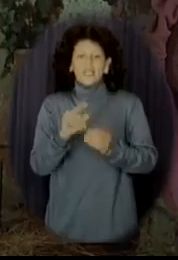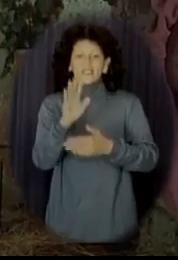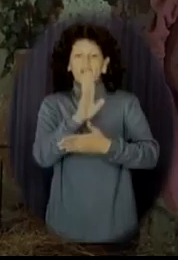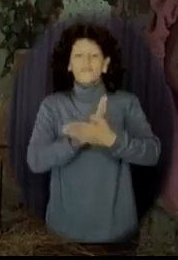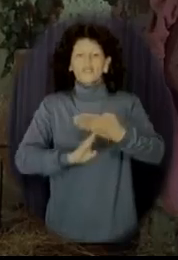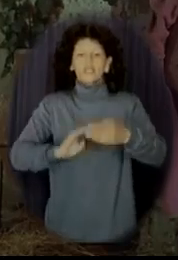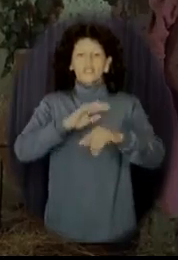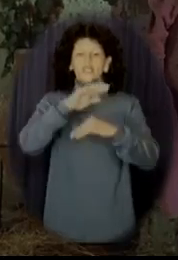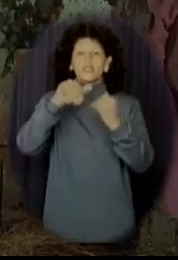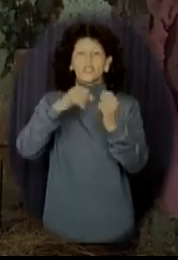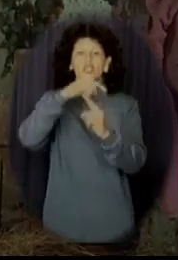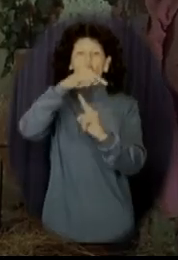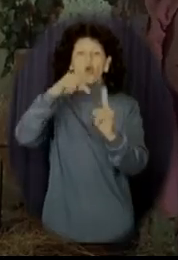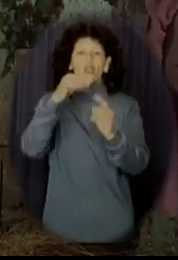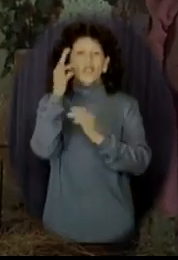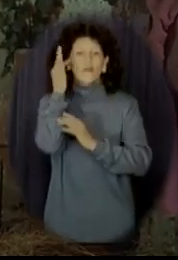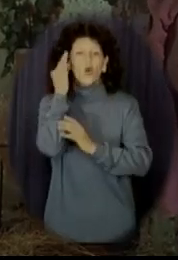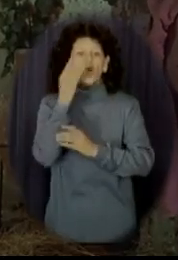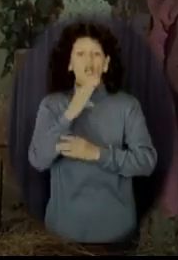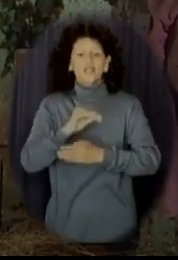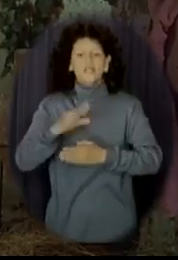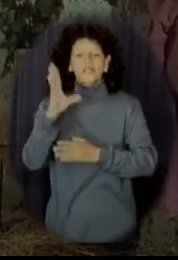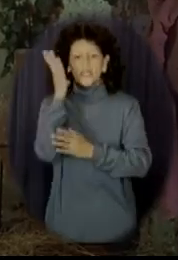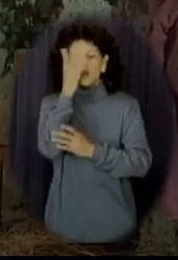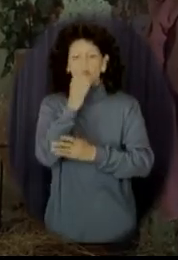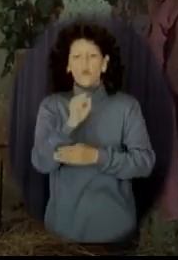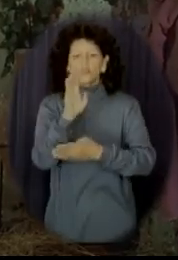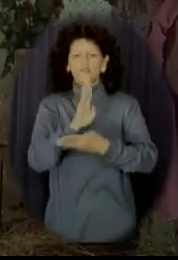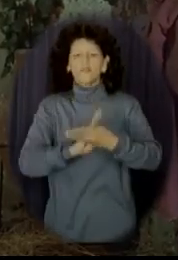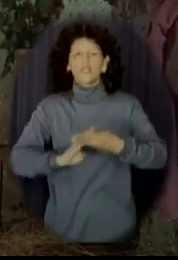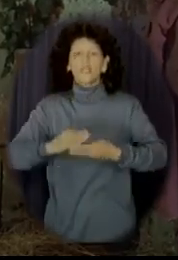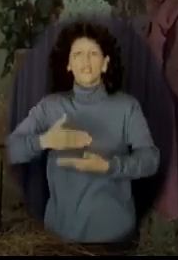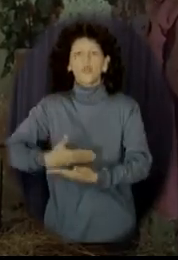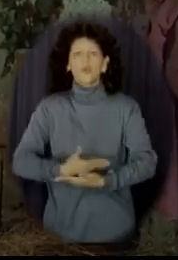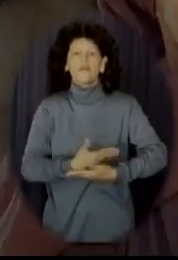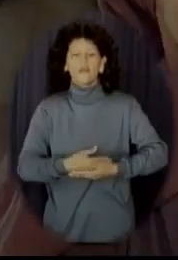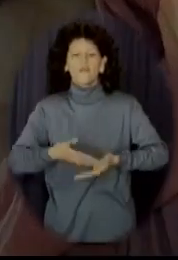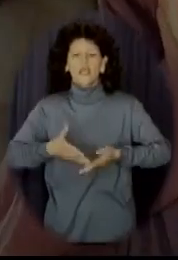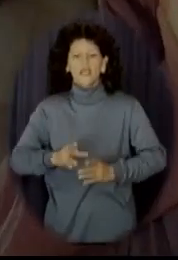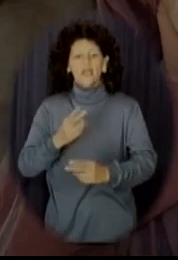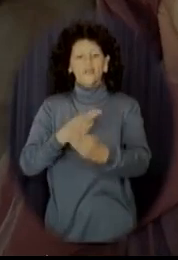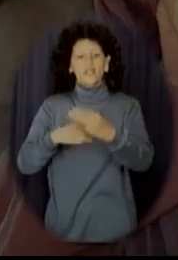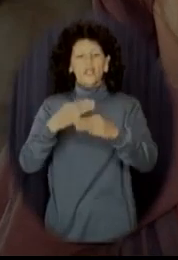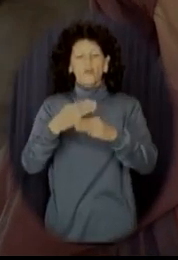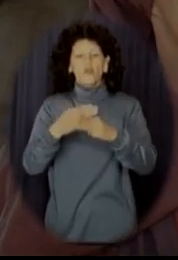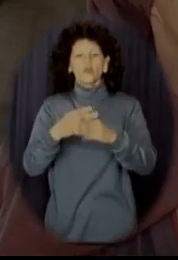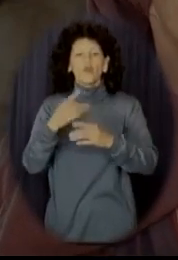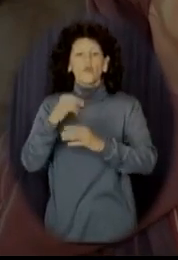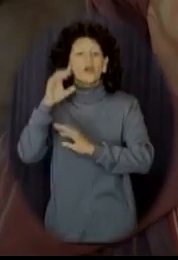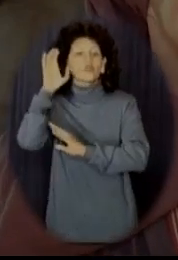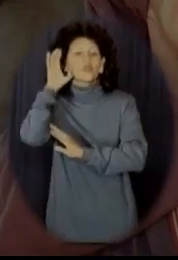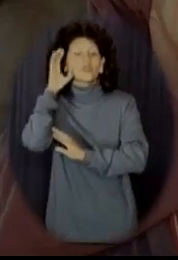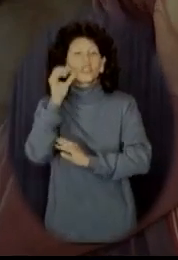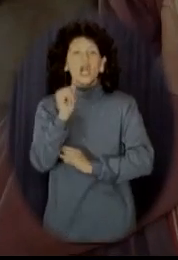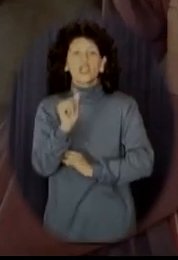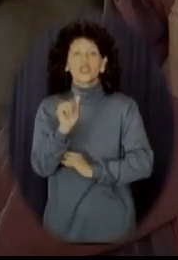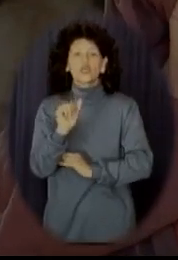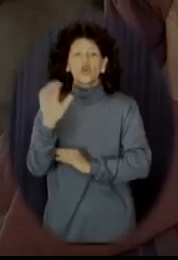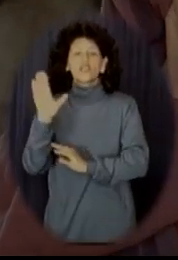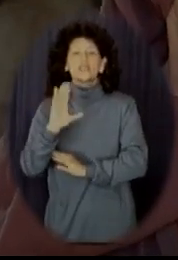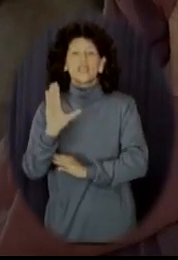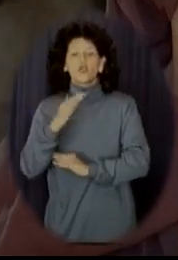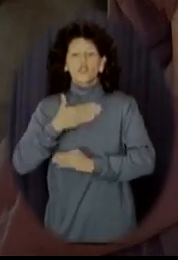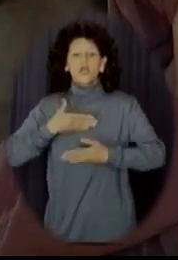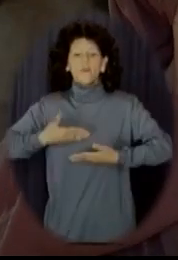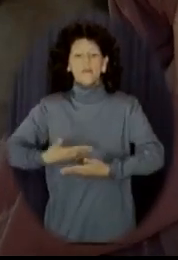Eres la más bendita entre las mujeres, y bendito el hijo que traerás al mundo. Pues al escuchar tu saludo, el bebé